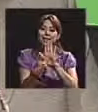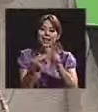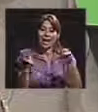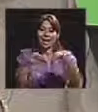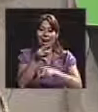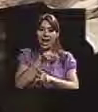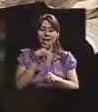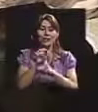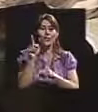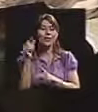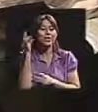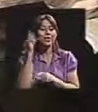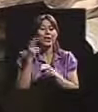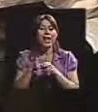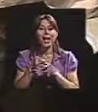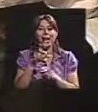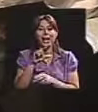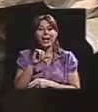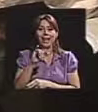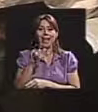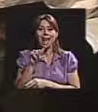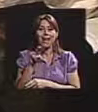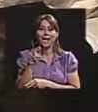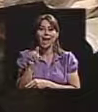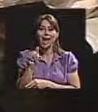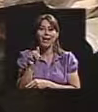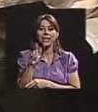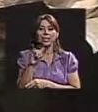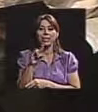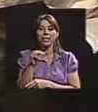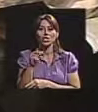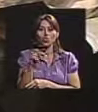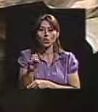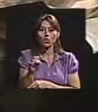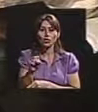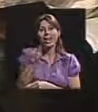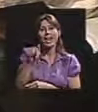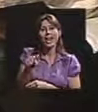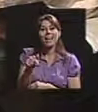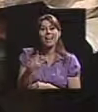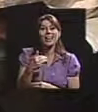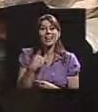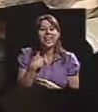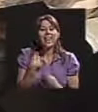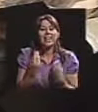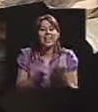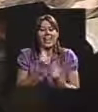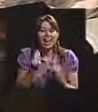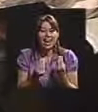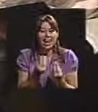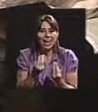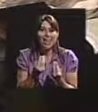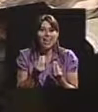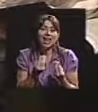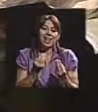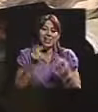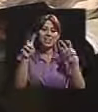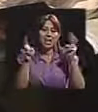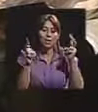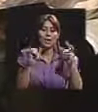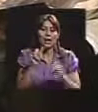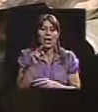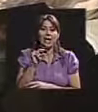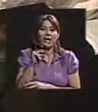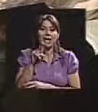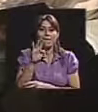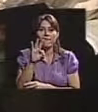Ileana Hinchós, se habla de que ella tiene el tema de la infertilidad o discapacidad